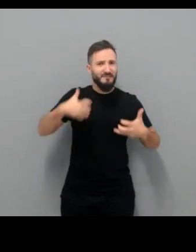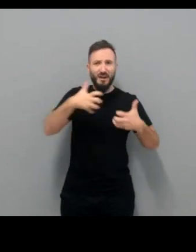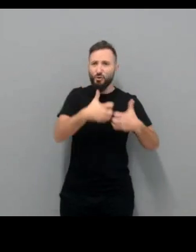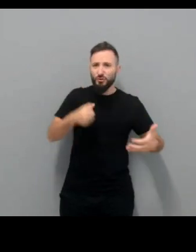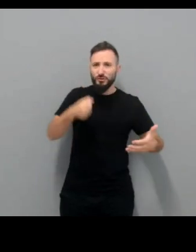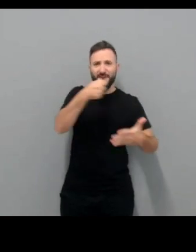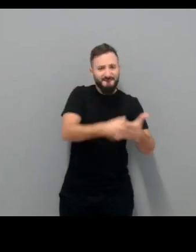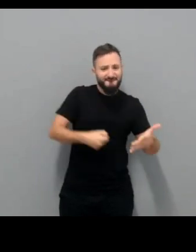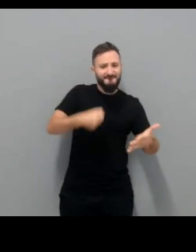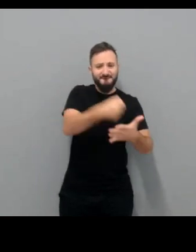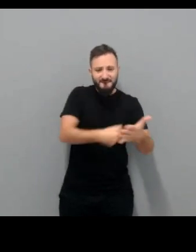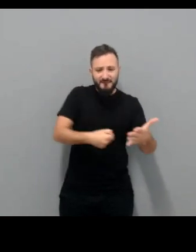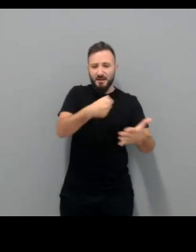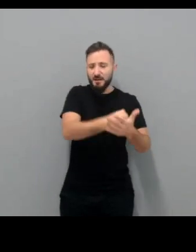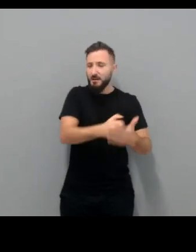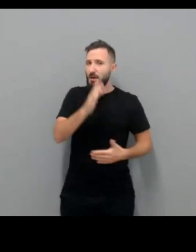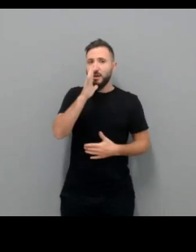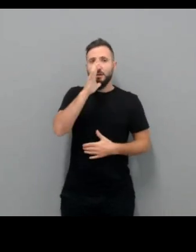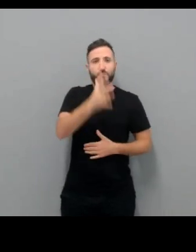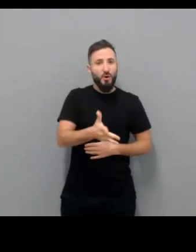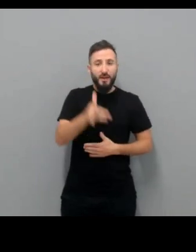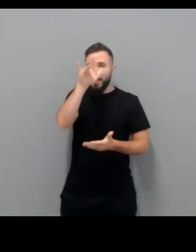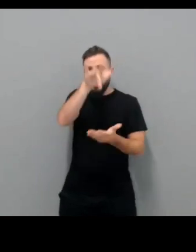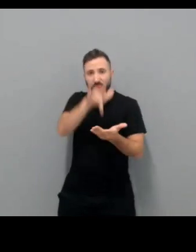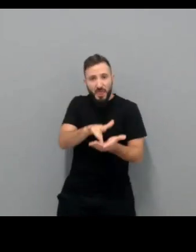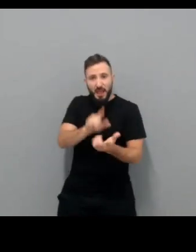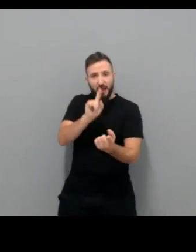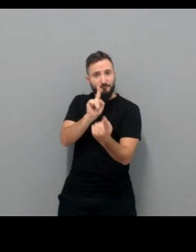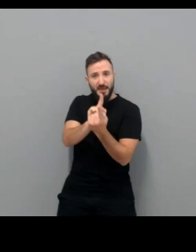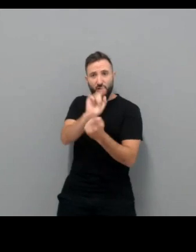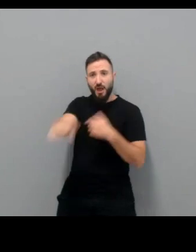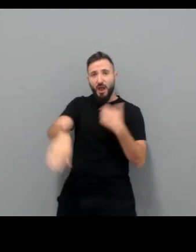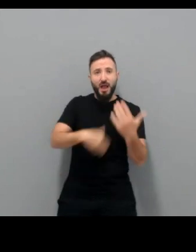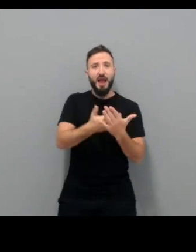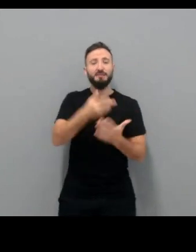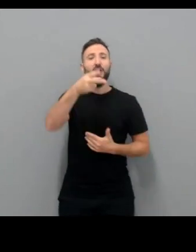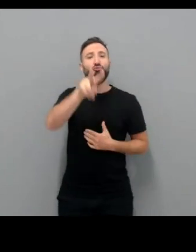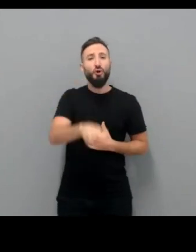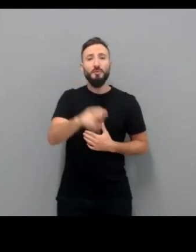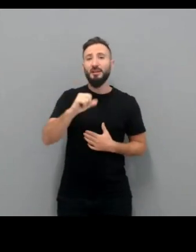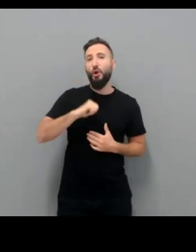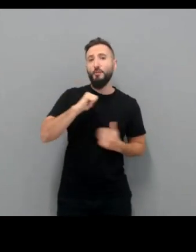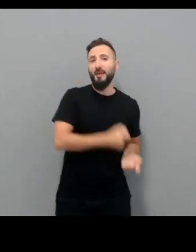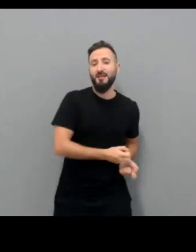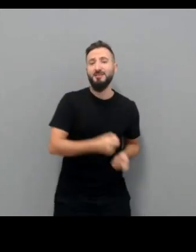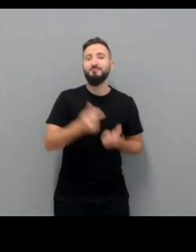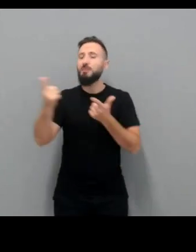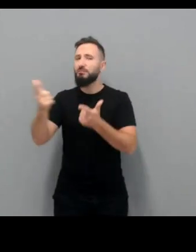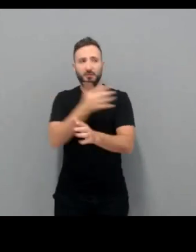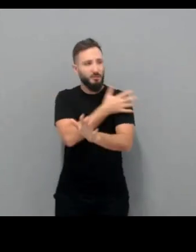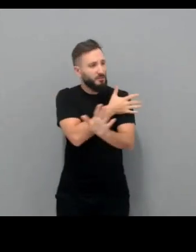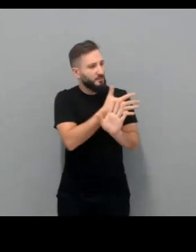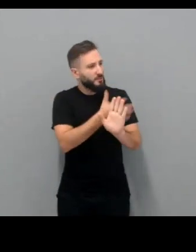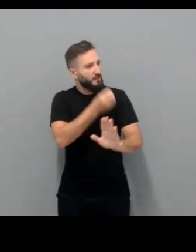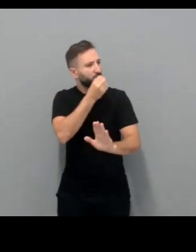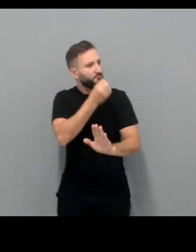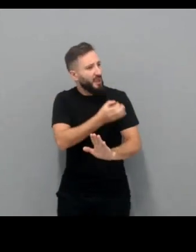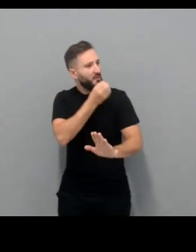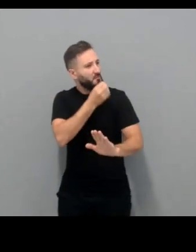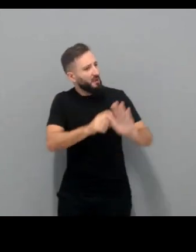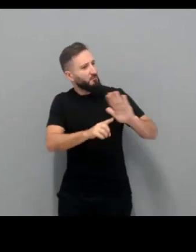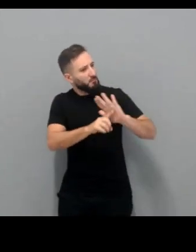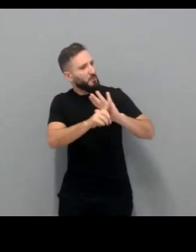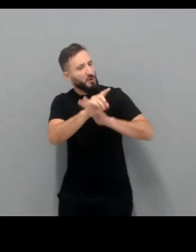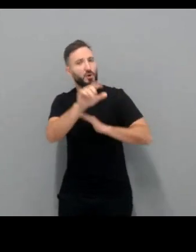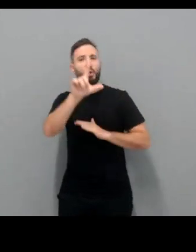muchísimo, porque desde ese día hasta los 2 meses que salimos del hospital, todo fue bien, todo fue para arriba. Luca